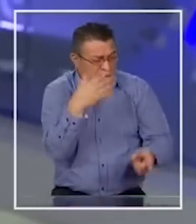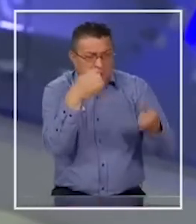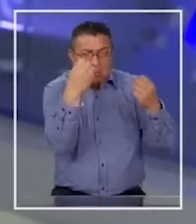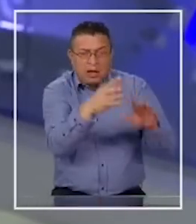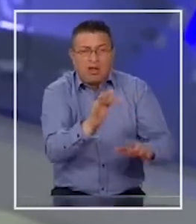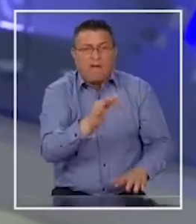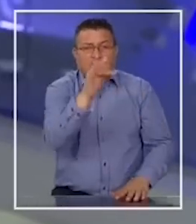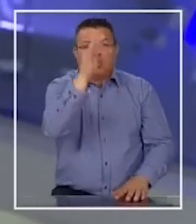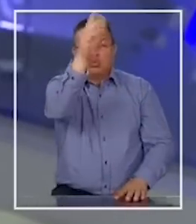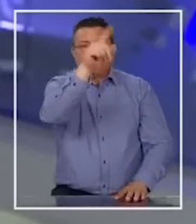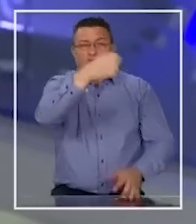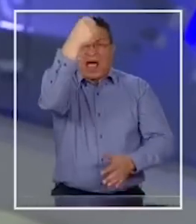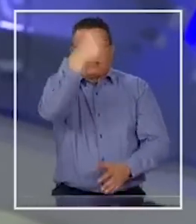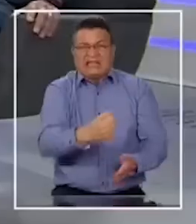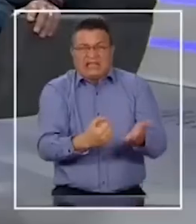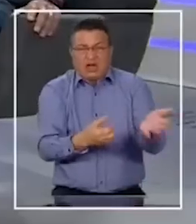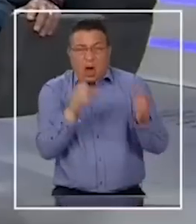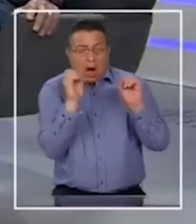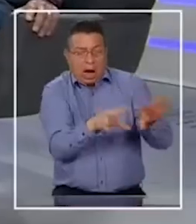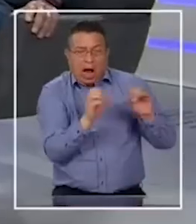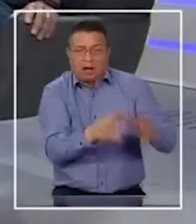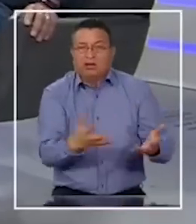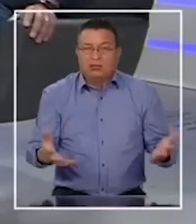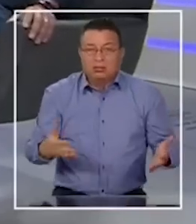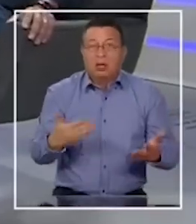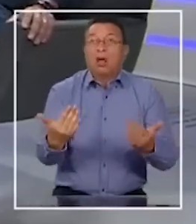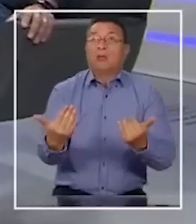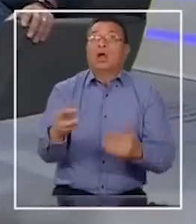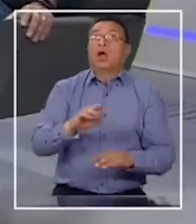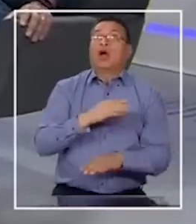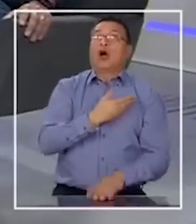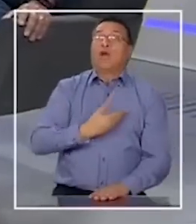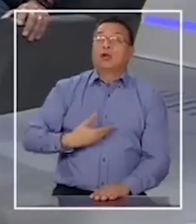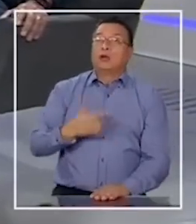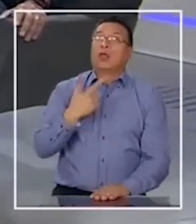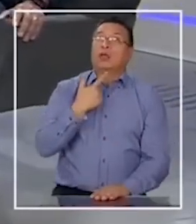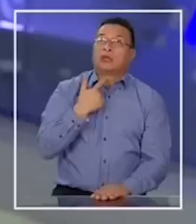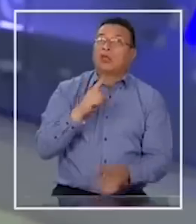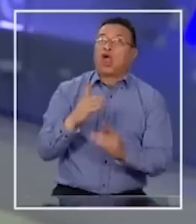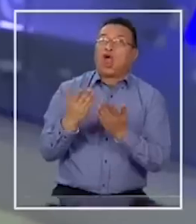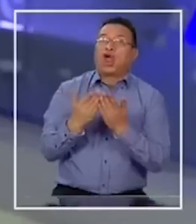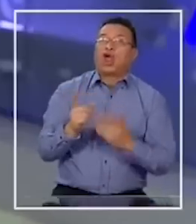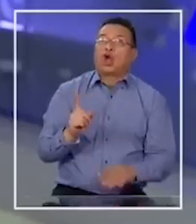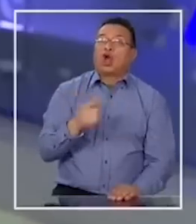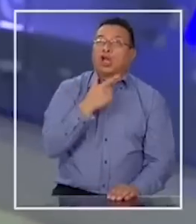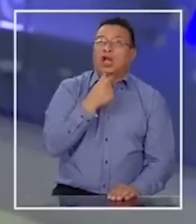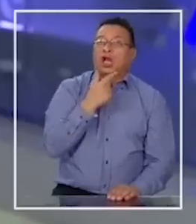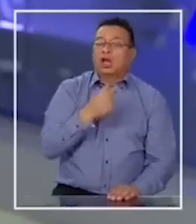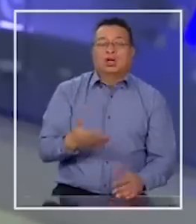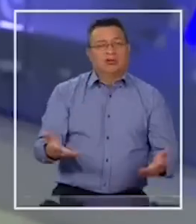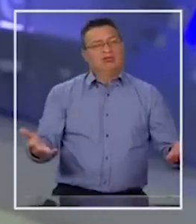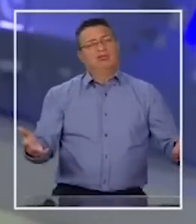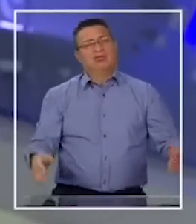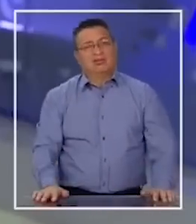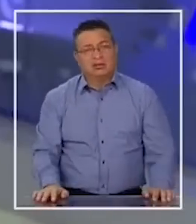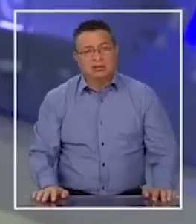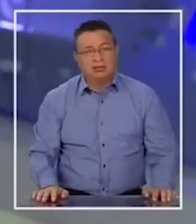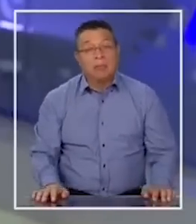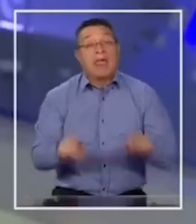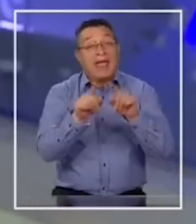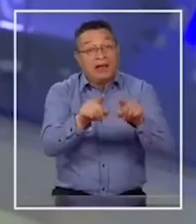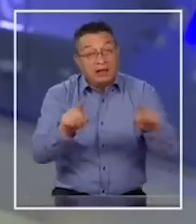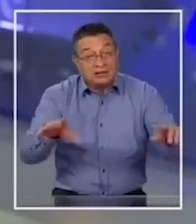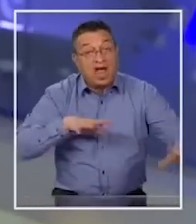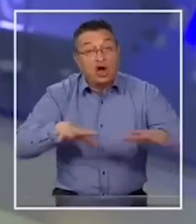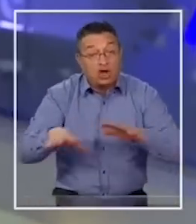vida de ese niño convirtiéndolo en sicario seguimos esperando que el gobierno nos diga si está interesado ni siquiera estudiarlo por tanto ese tipo